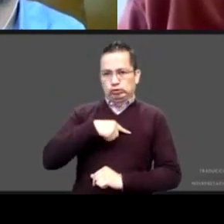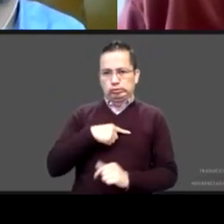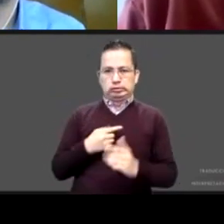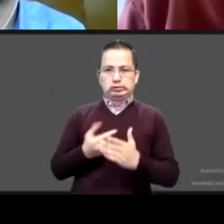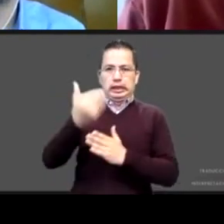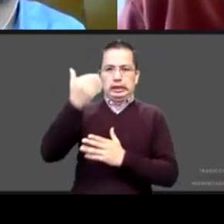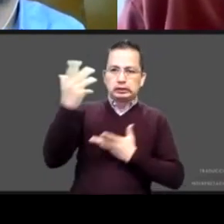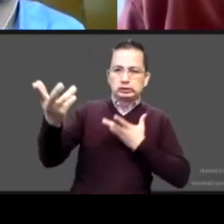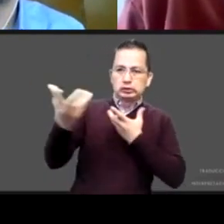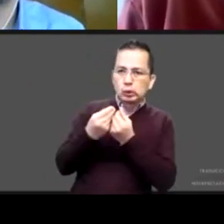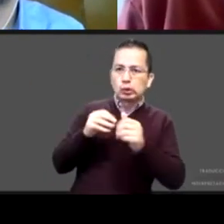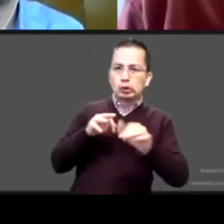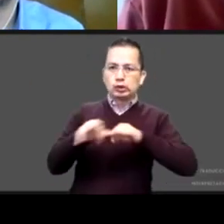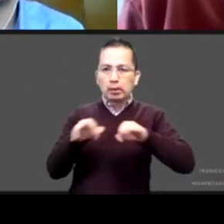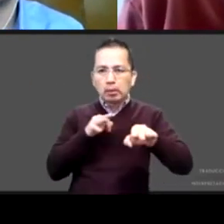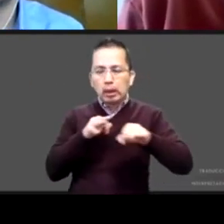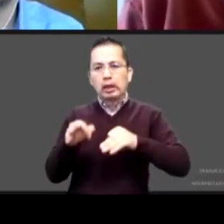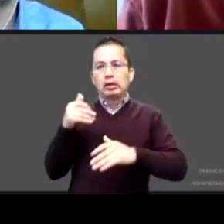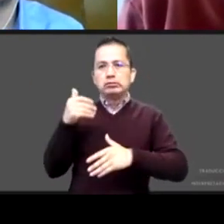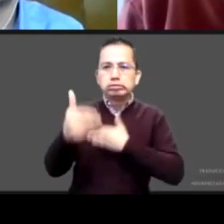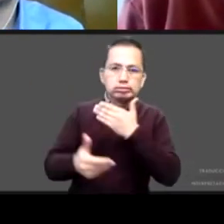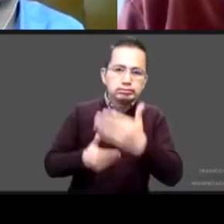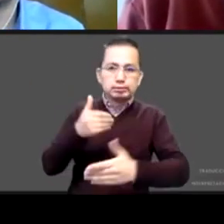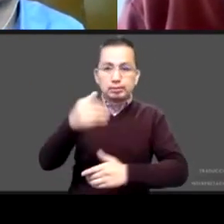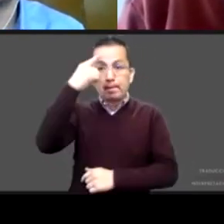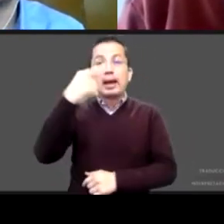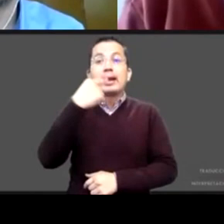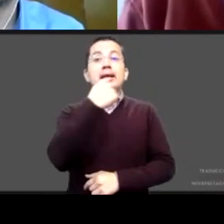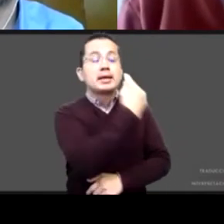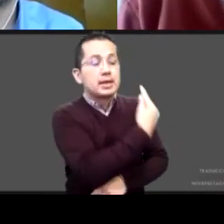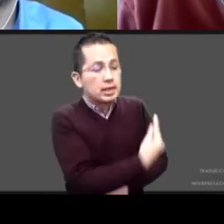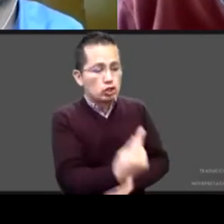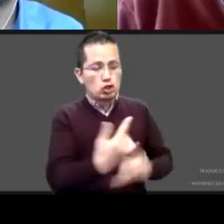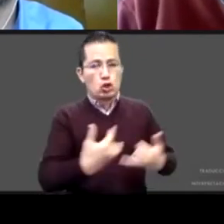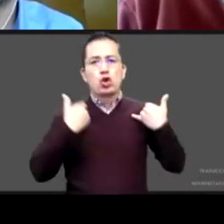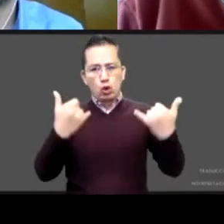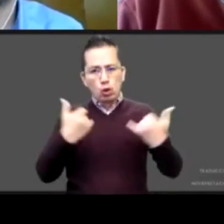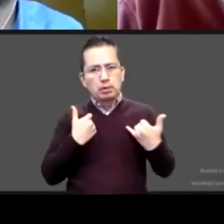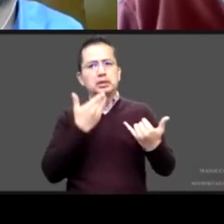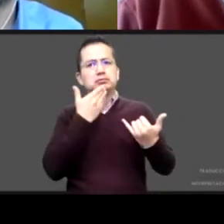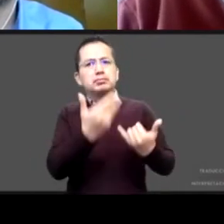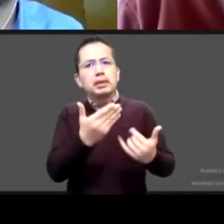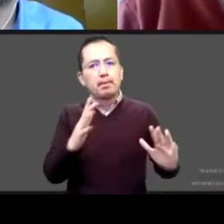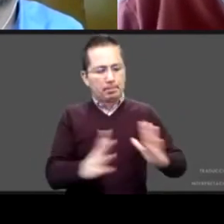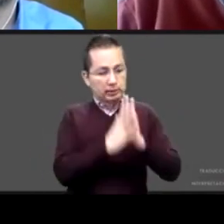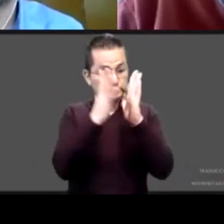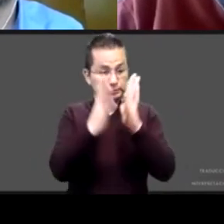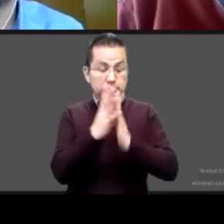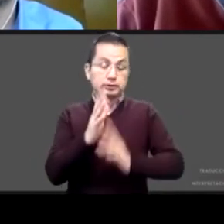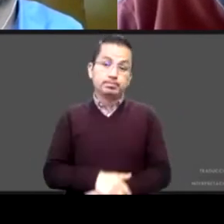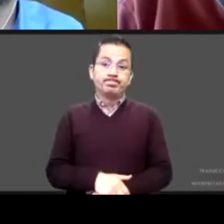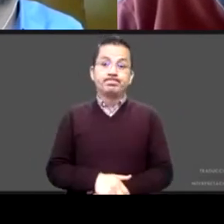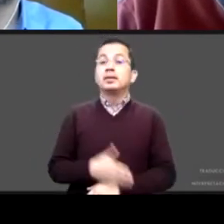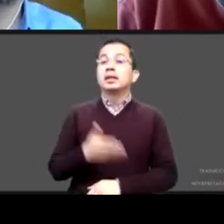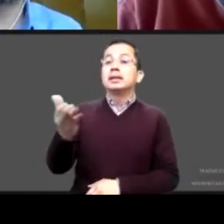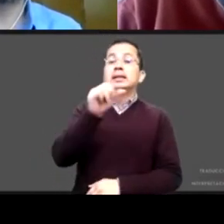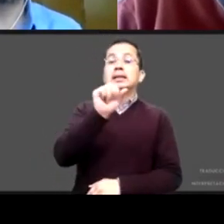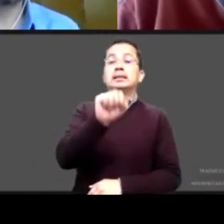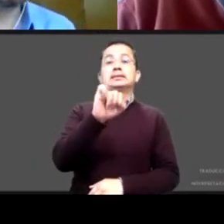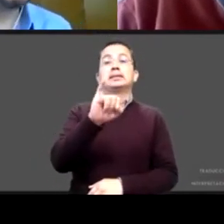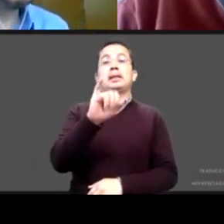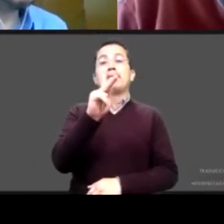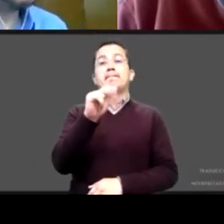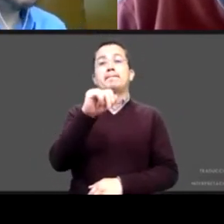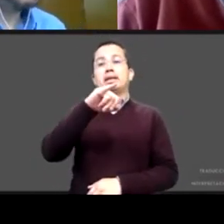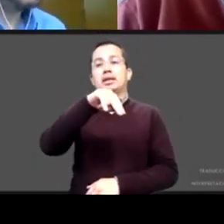y acción a la participación infantil y adolescente. Felicitaciones al CIPINA por estas actividades que ponen en agenda el